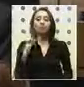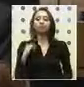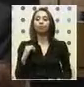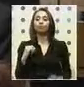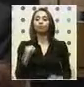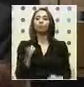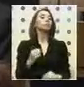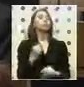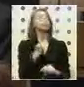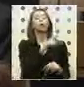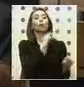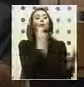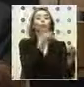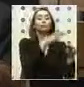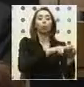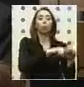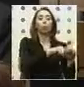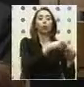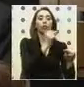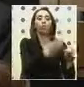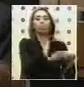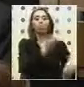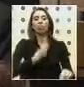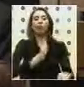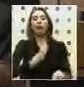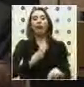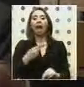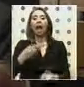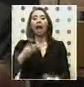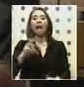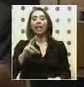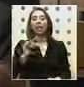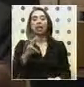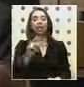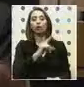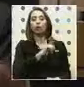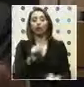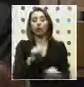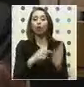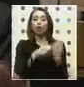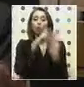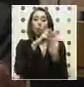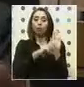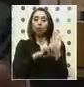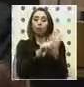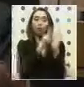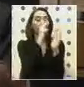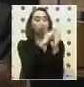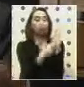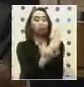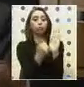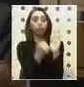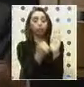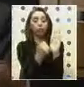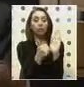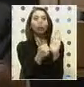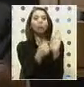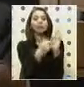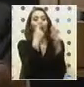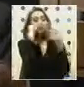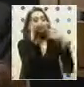de desheredamiento, nos parece que la fórmula ocupada en el proyecto de ley es más que satisfactoria. Las hipótesis que se